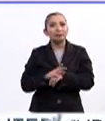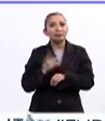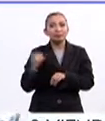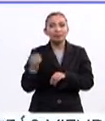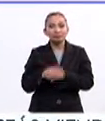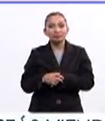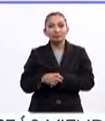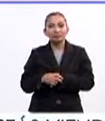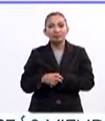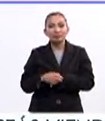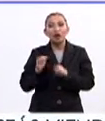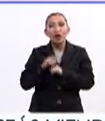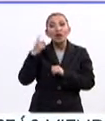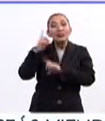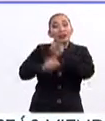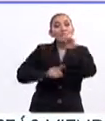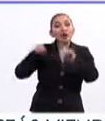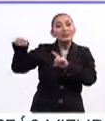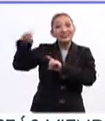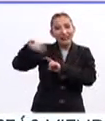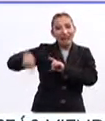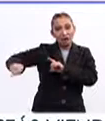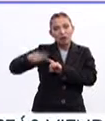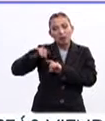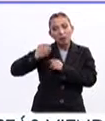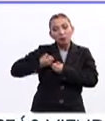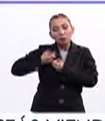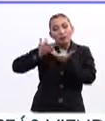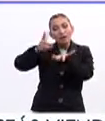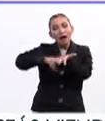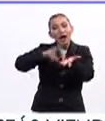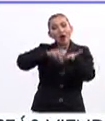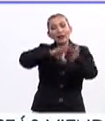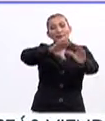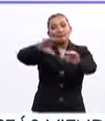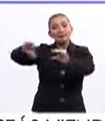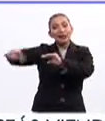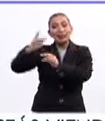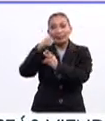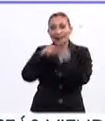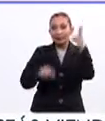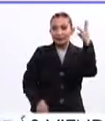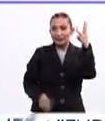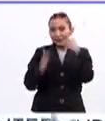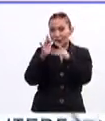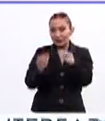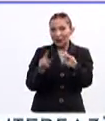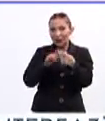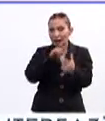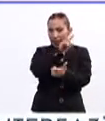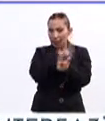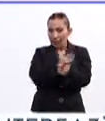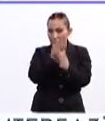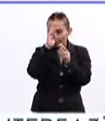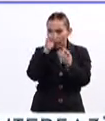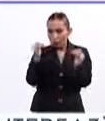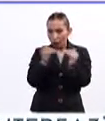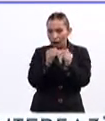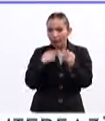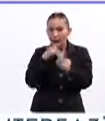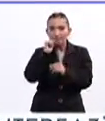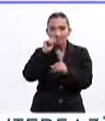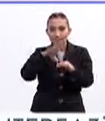que a través del deporte ellos transmiten los valores fundamentales, que son 3 de Francia, que son legalidad, igualdad